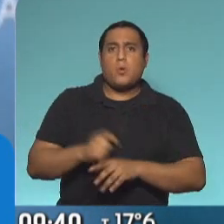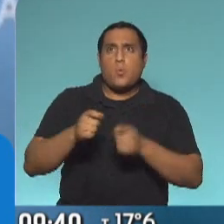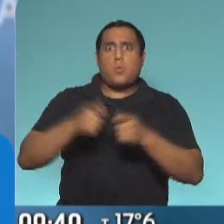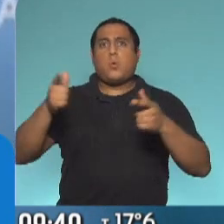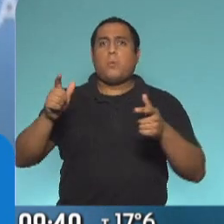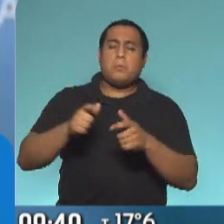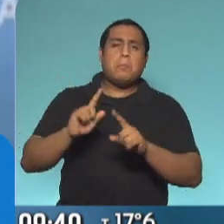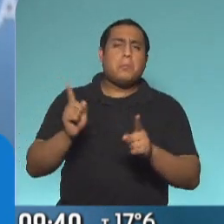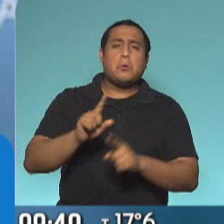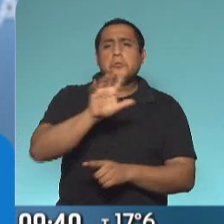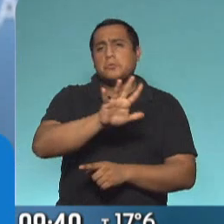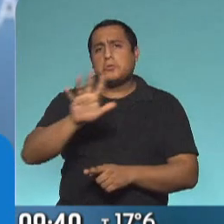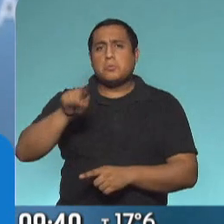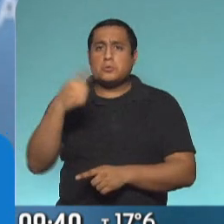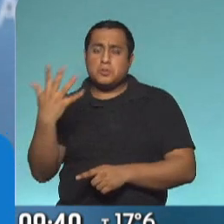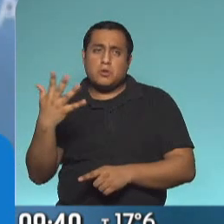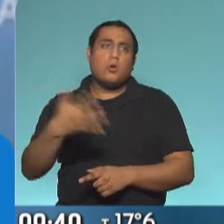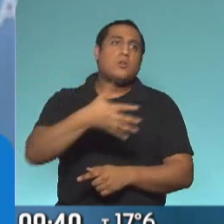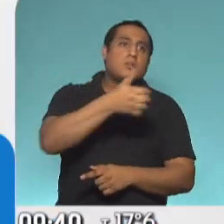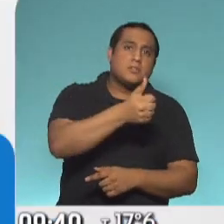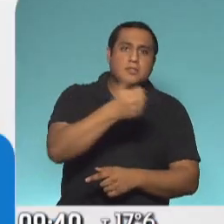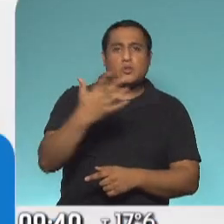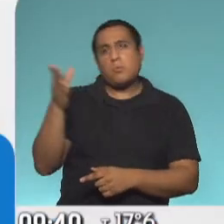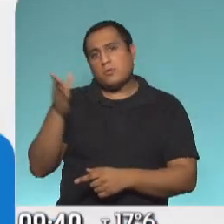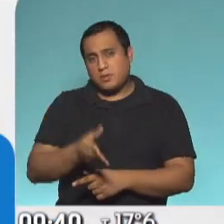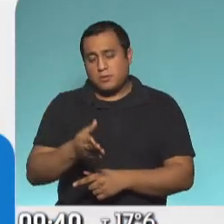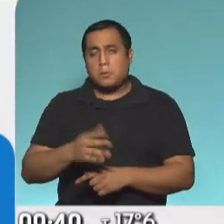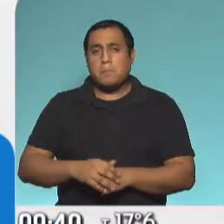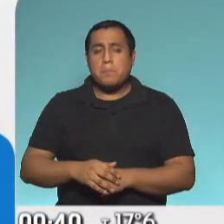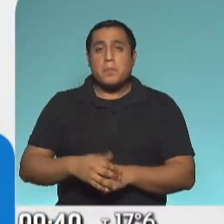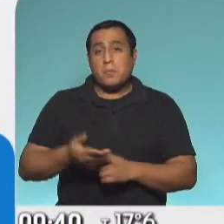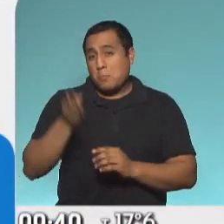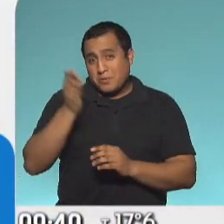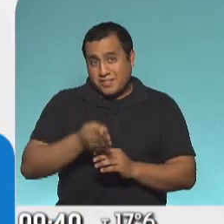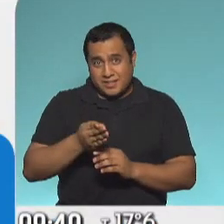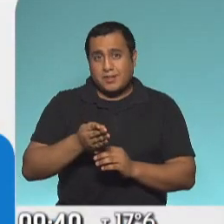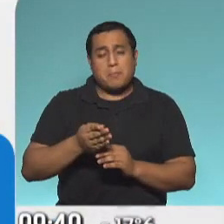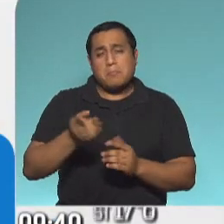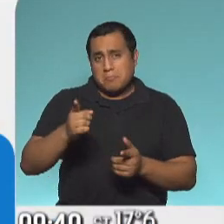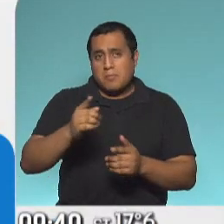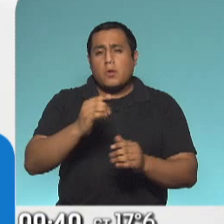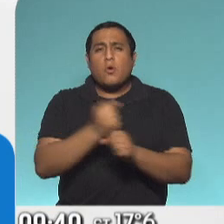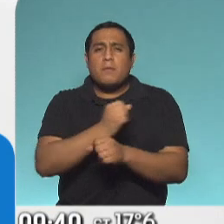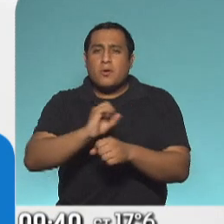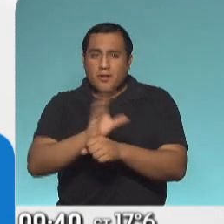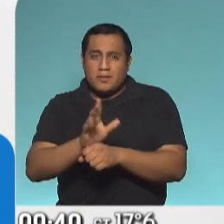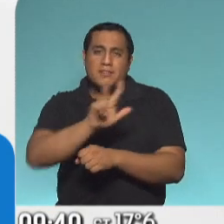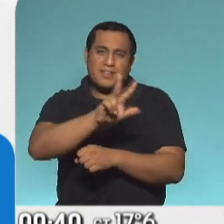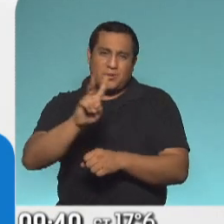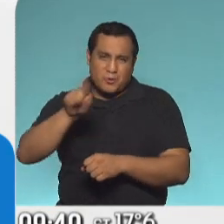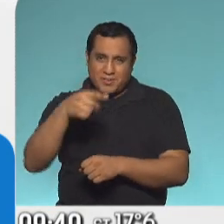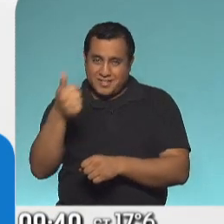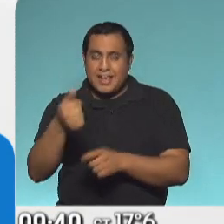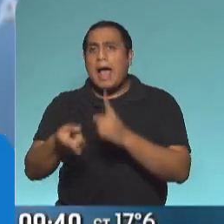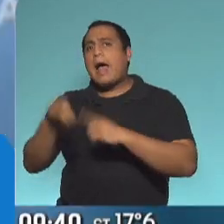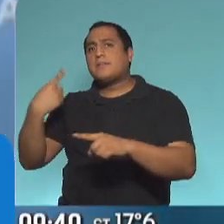variaciones 55.5 y 65% y ese porcentaje de positividad promedio de 32.26 en el